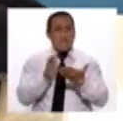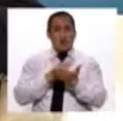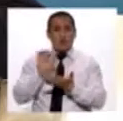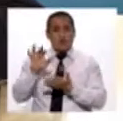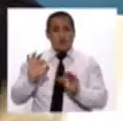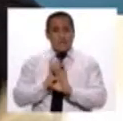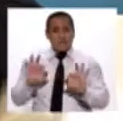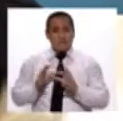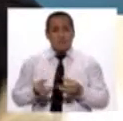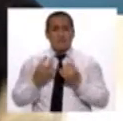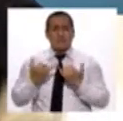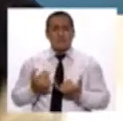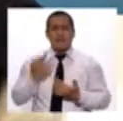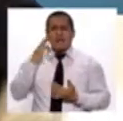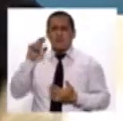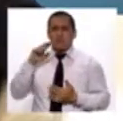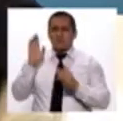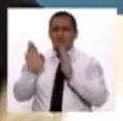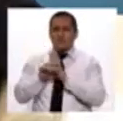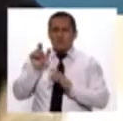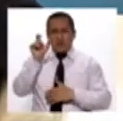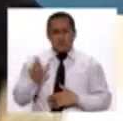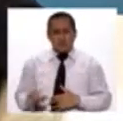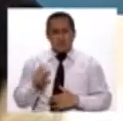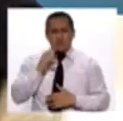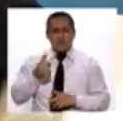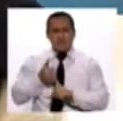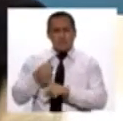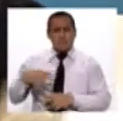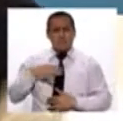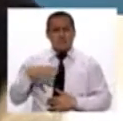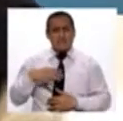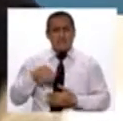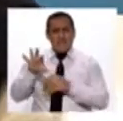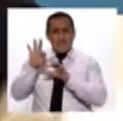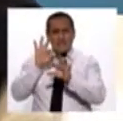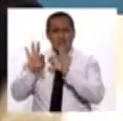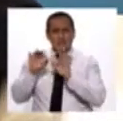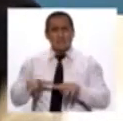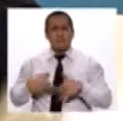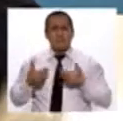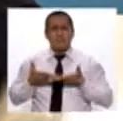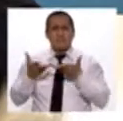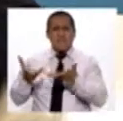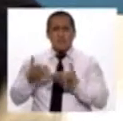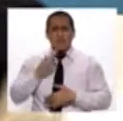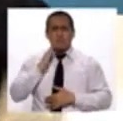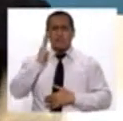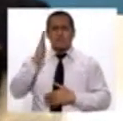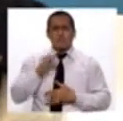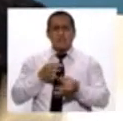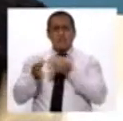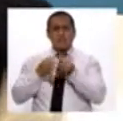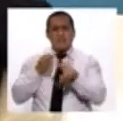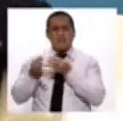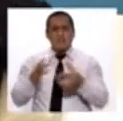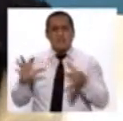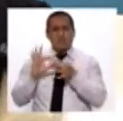lo puede hacer, ¿por qué razón un árbitro que es una autoridad privada, elegida por las partes, recibiría el mandato de